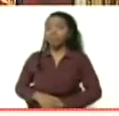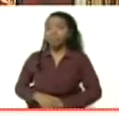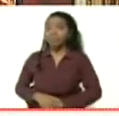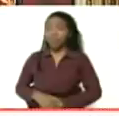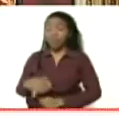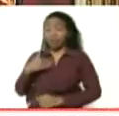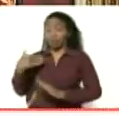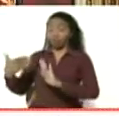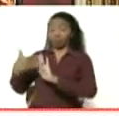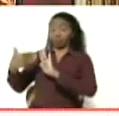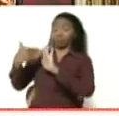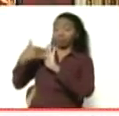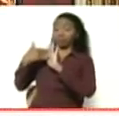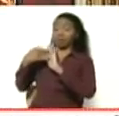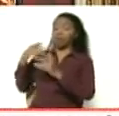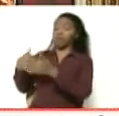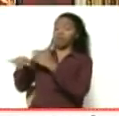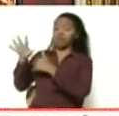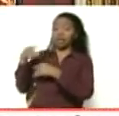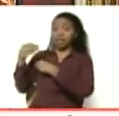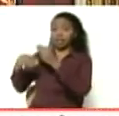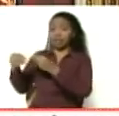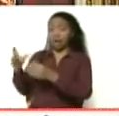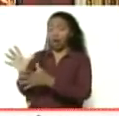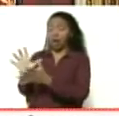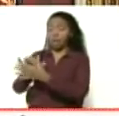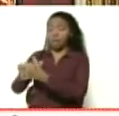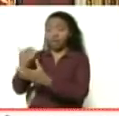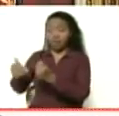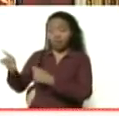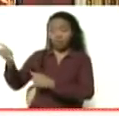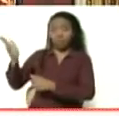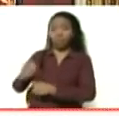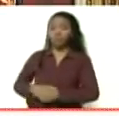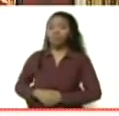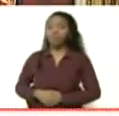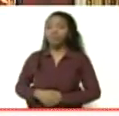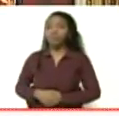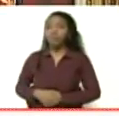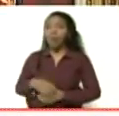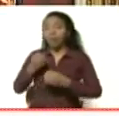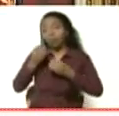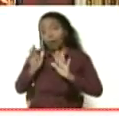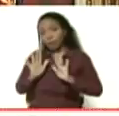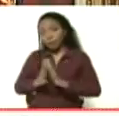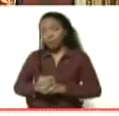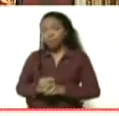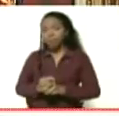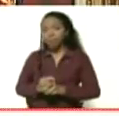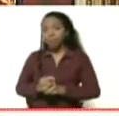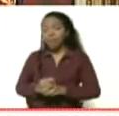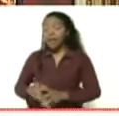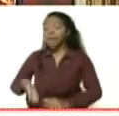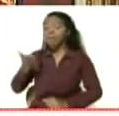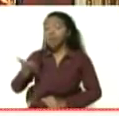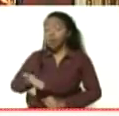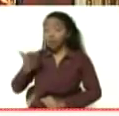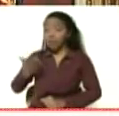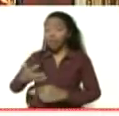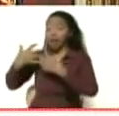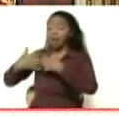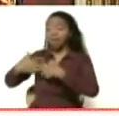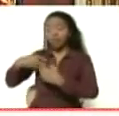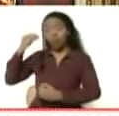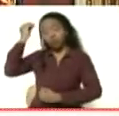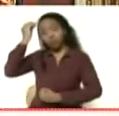y ofensivamente. Vaya a hacer lo que tiene que hacer, compañero. Bueno, es muy importante para la reflexión del